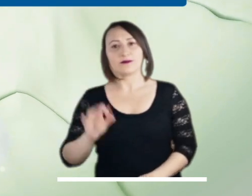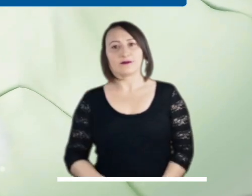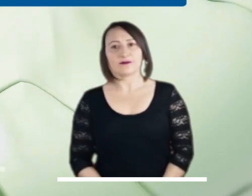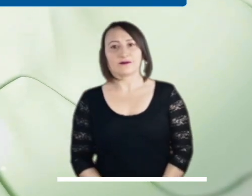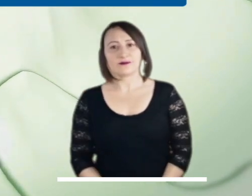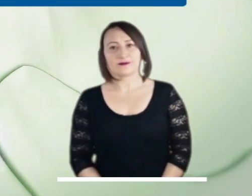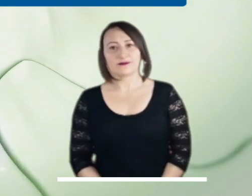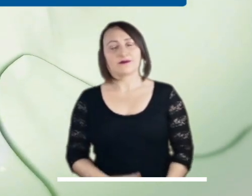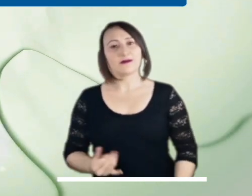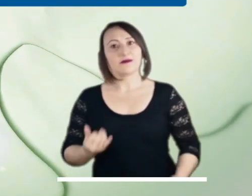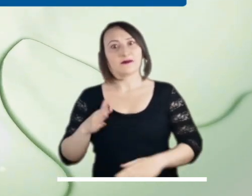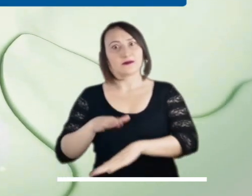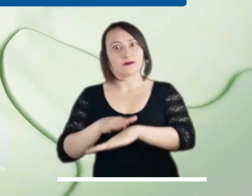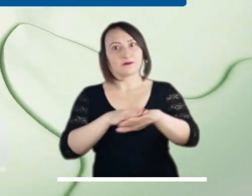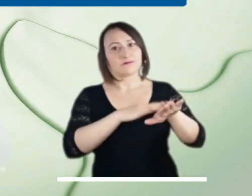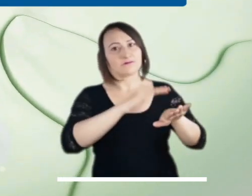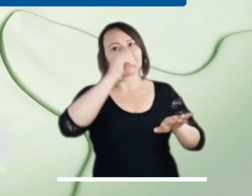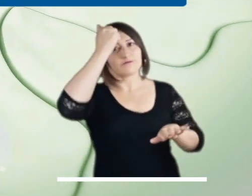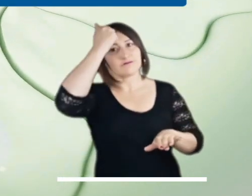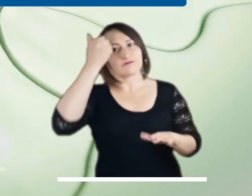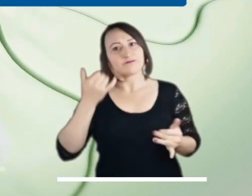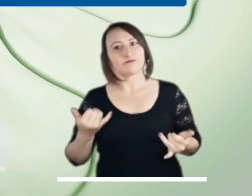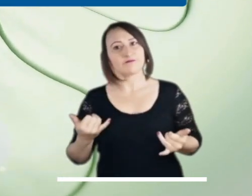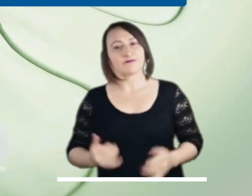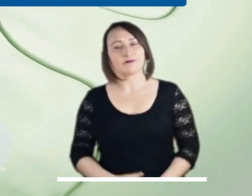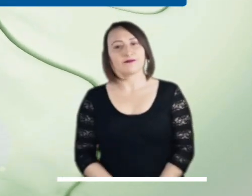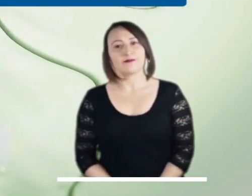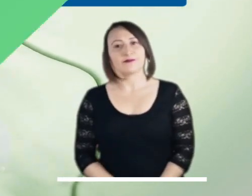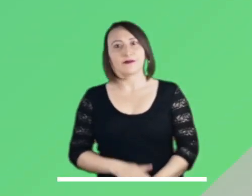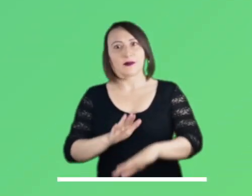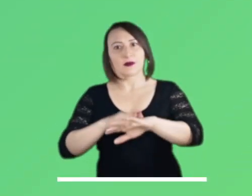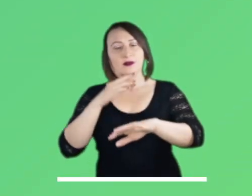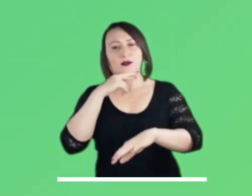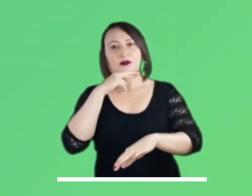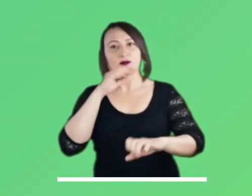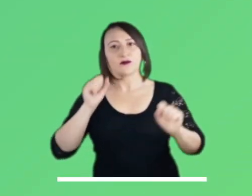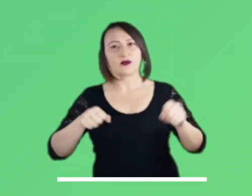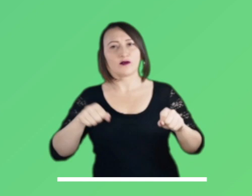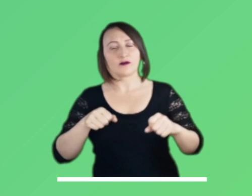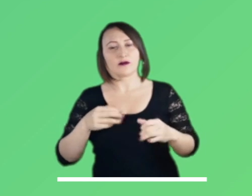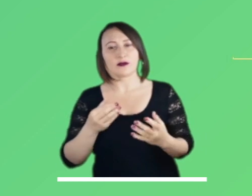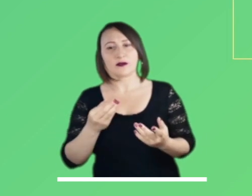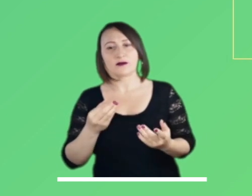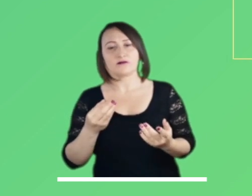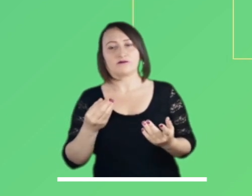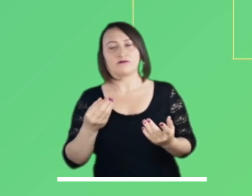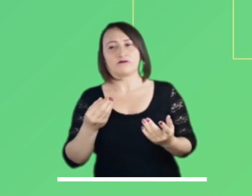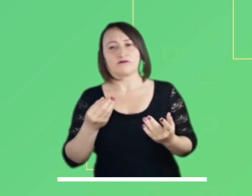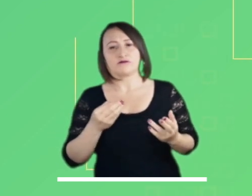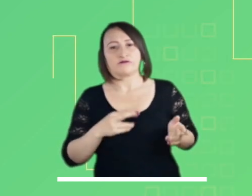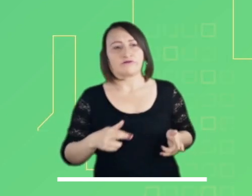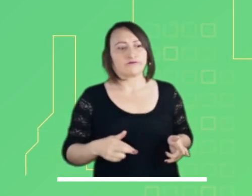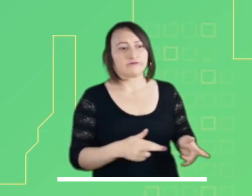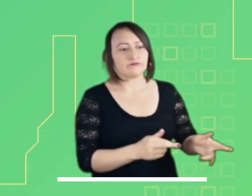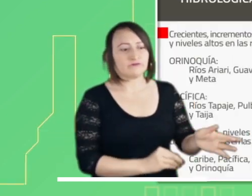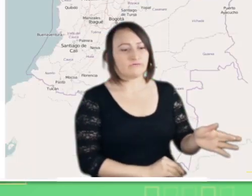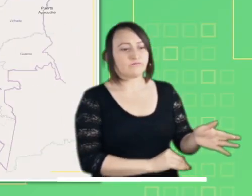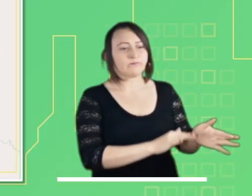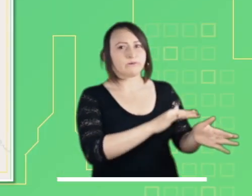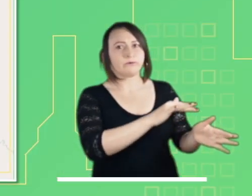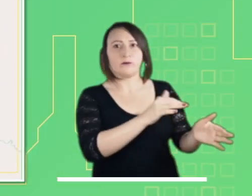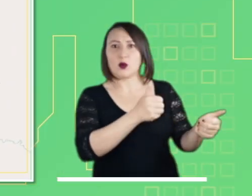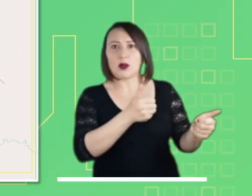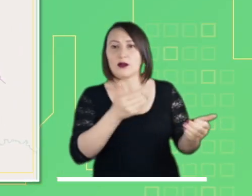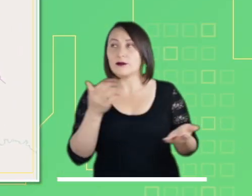temperatura mínima de la madrugada rondará los 9 grados. Veamos ahora las alertas que se encuentran activas. Alerta roja